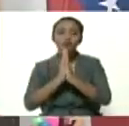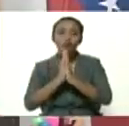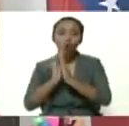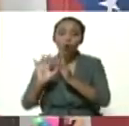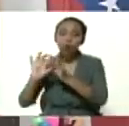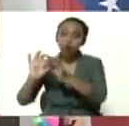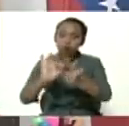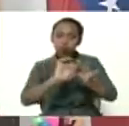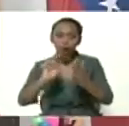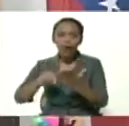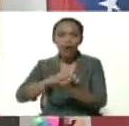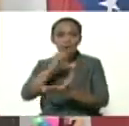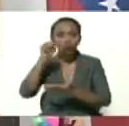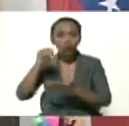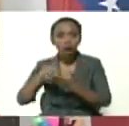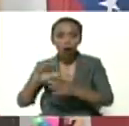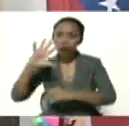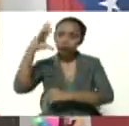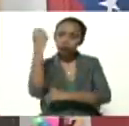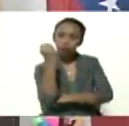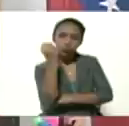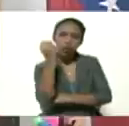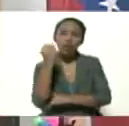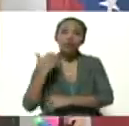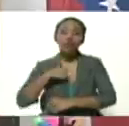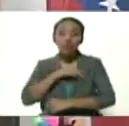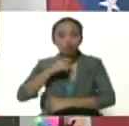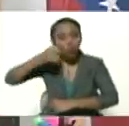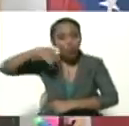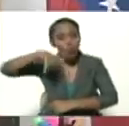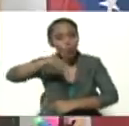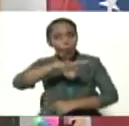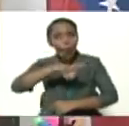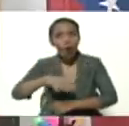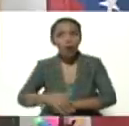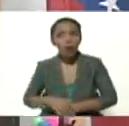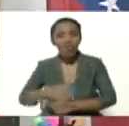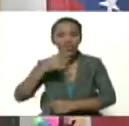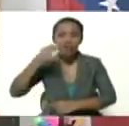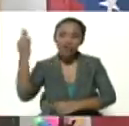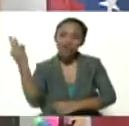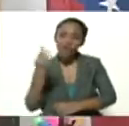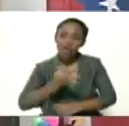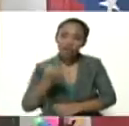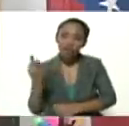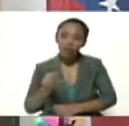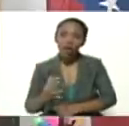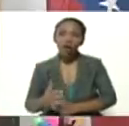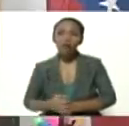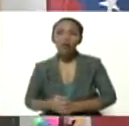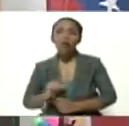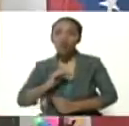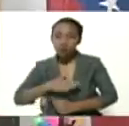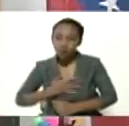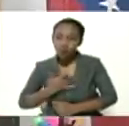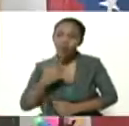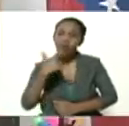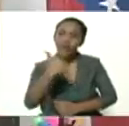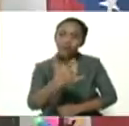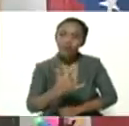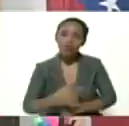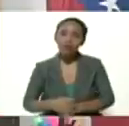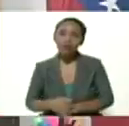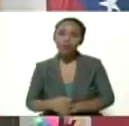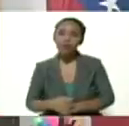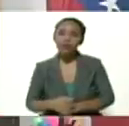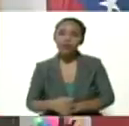Nacional, lograr que nuestro pueblo verdaderamente poder decir ha